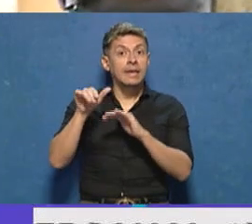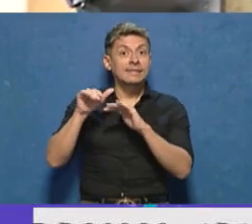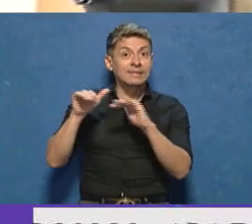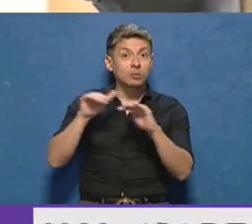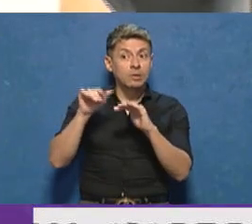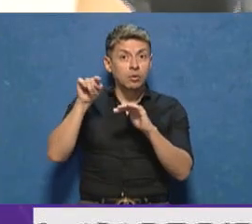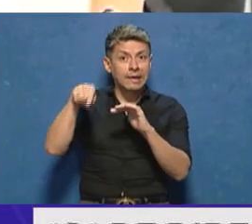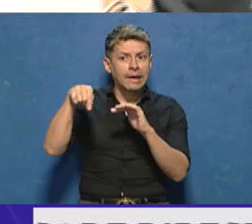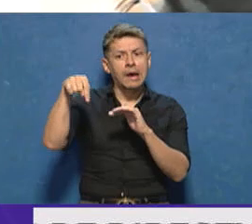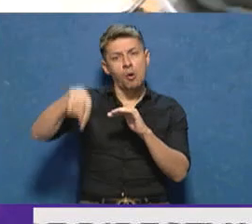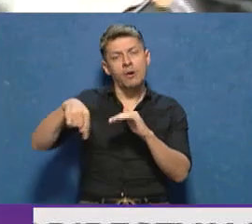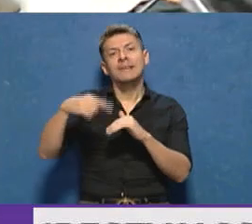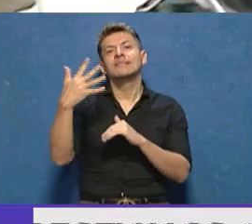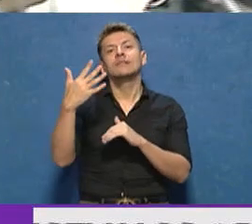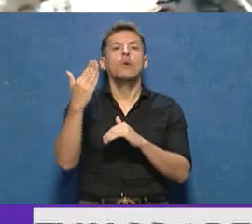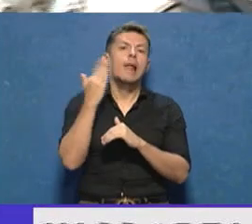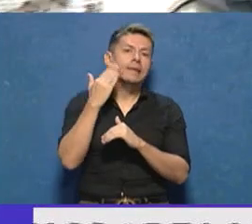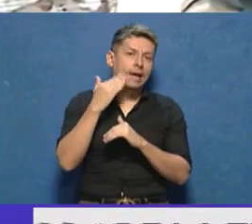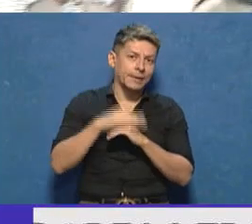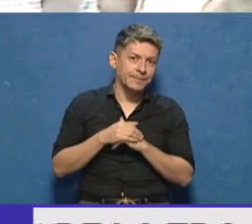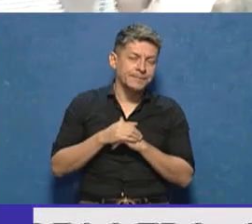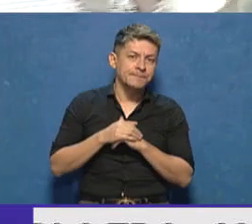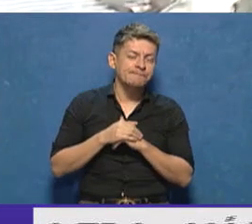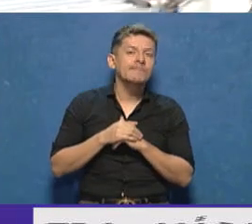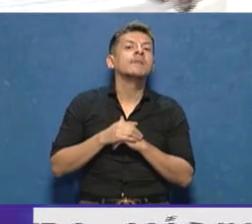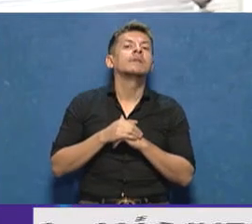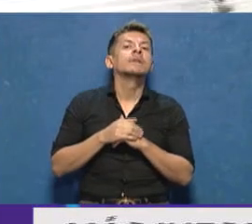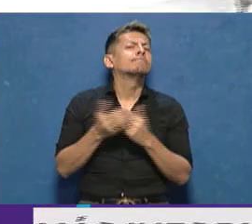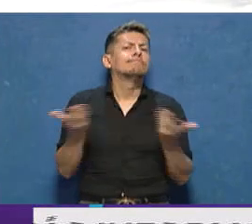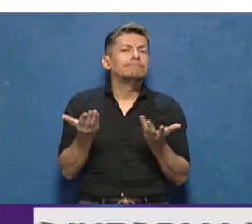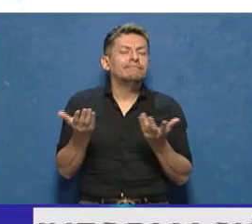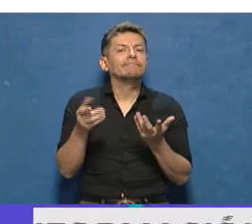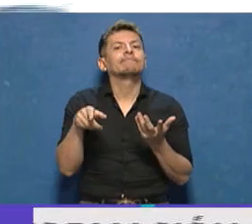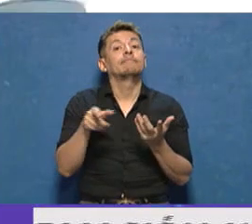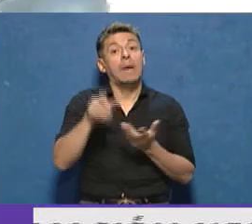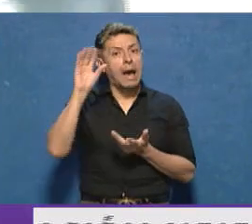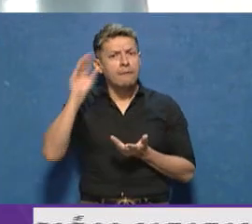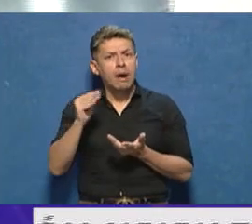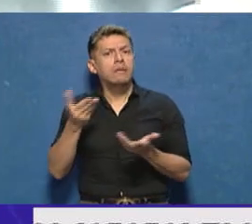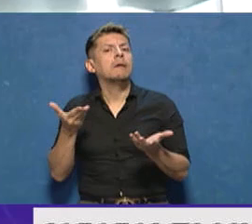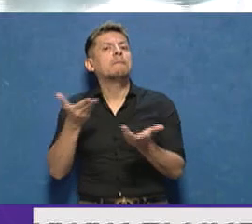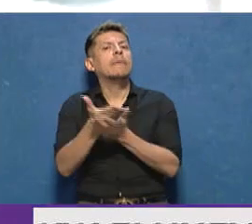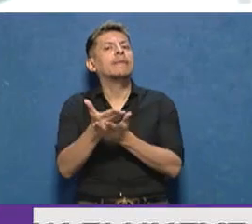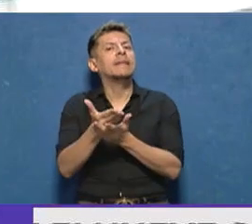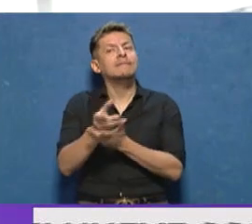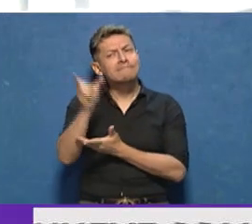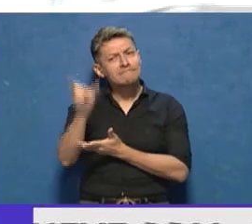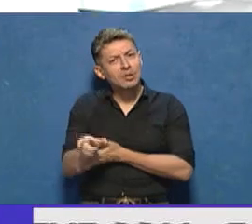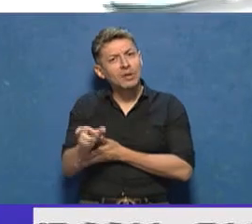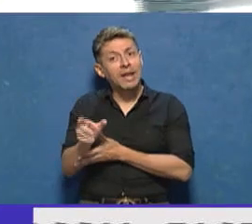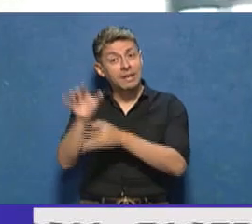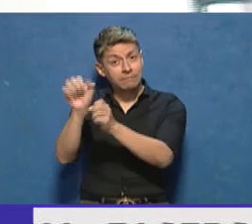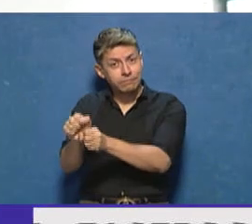a las 17 horas del día de hoy. ¿Qué es lo que significa esto? Que sus abogados han pedido el traslado de Nicolás Gil Pereg